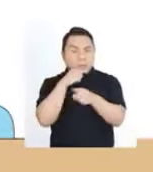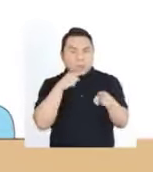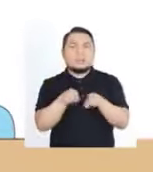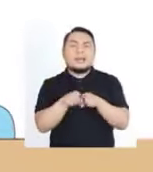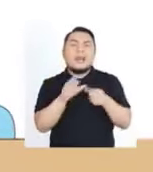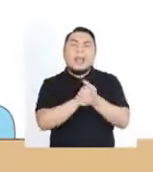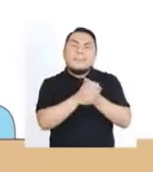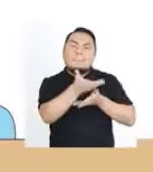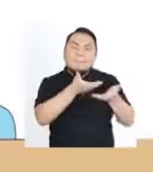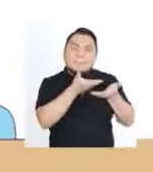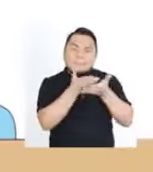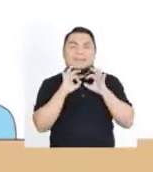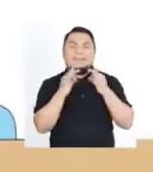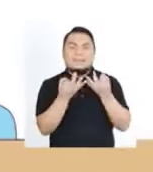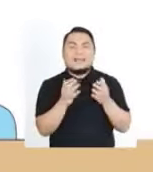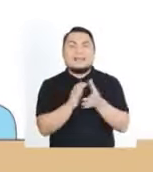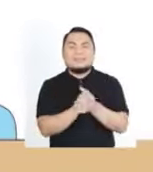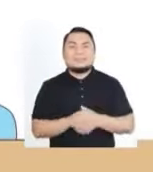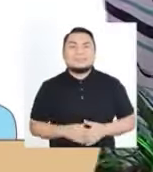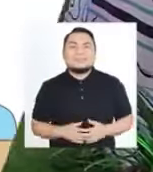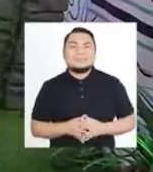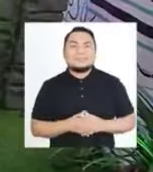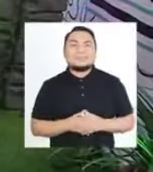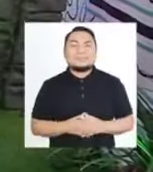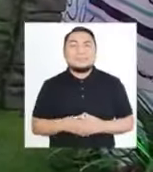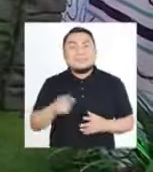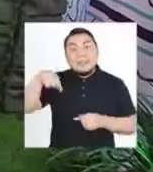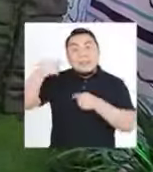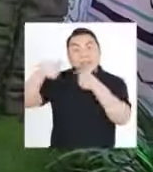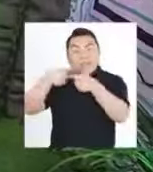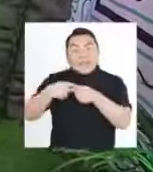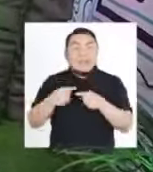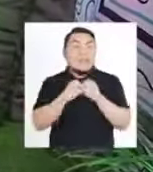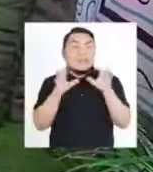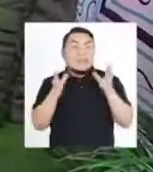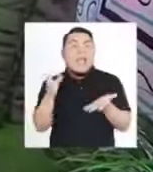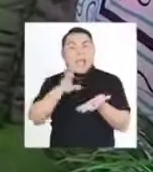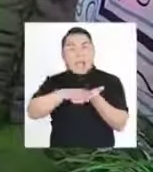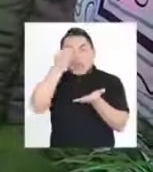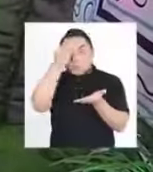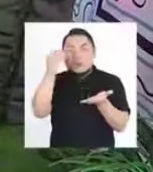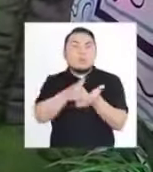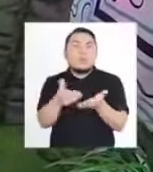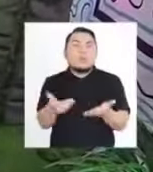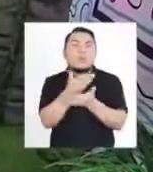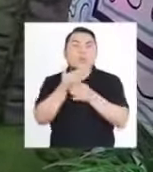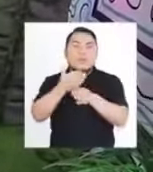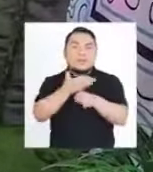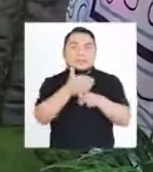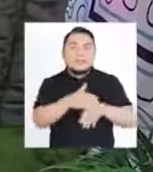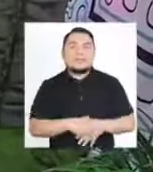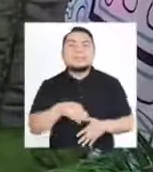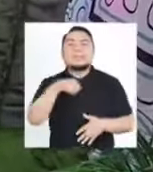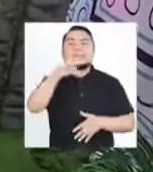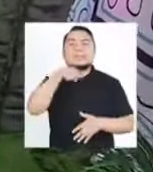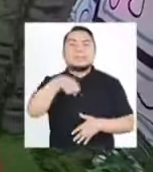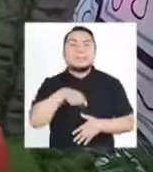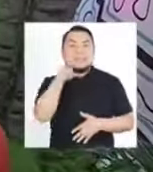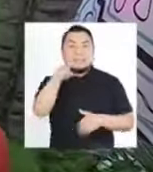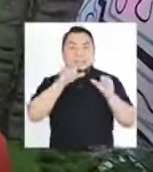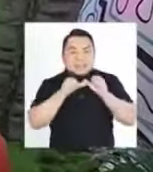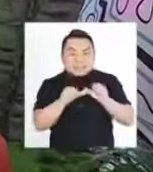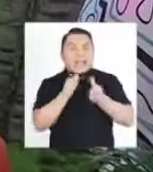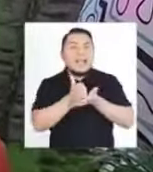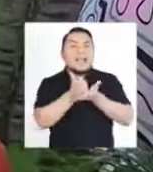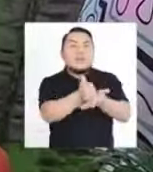profesoras, profesores, compañeras, compañeros. Cada día aprendemos muchas cosas nuevas para compartir. Así